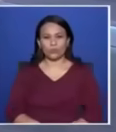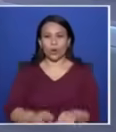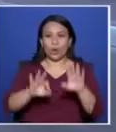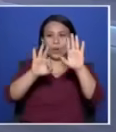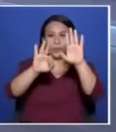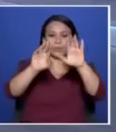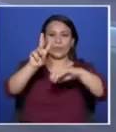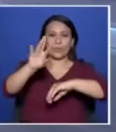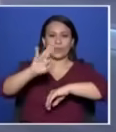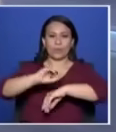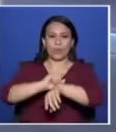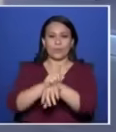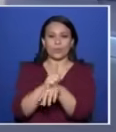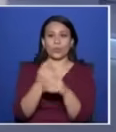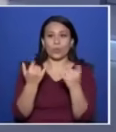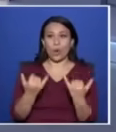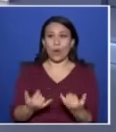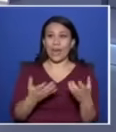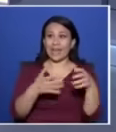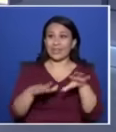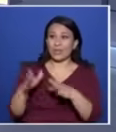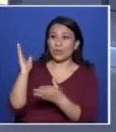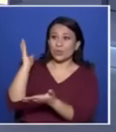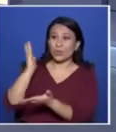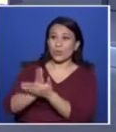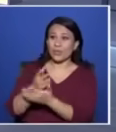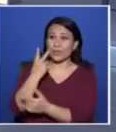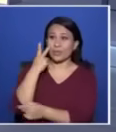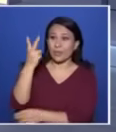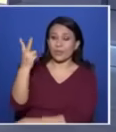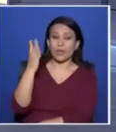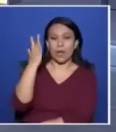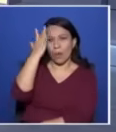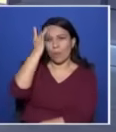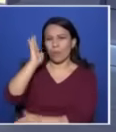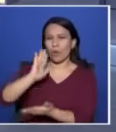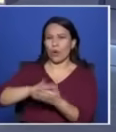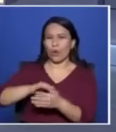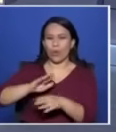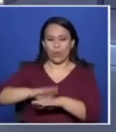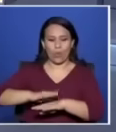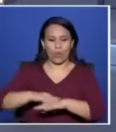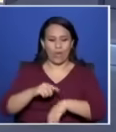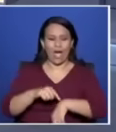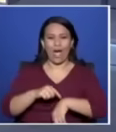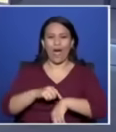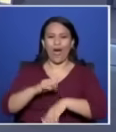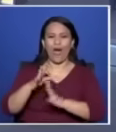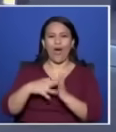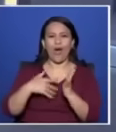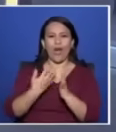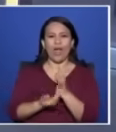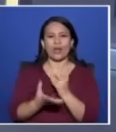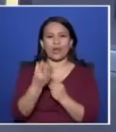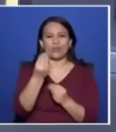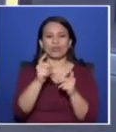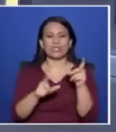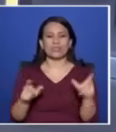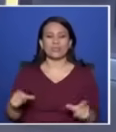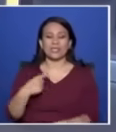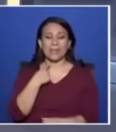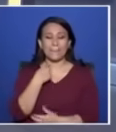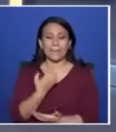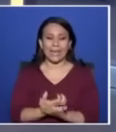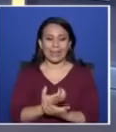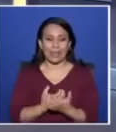8 de la mañana, 29 minutos. Eventos cancelados o aplazados debido a las restricciones del estado de excepción están generando millonarias